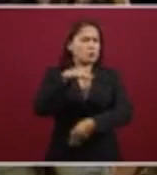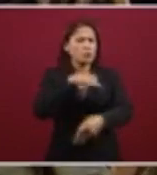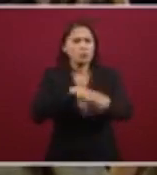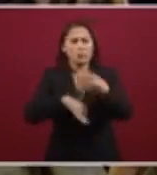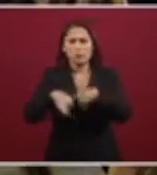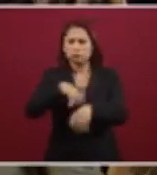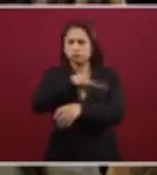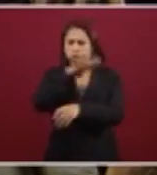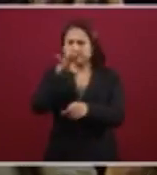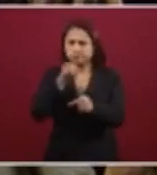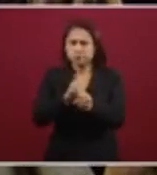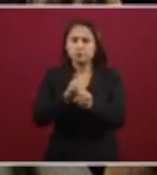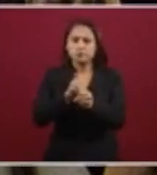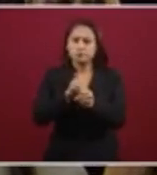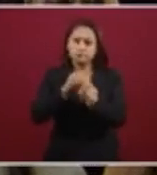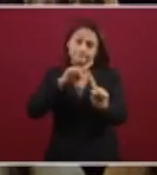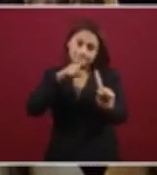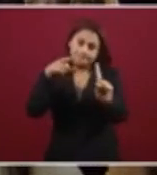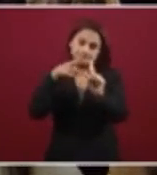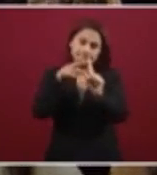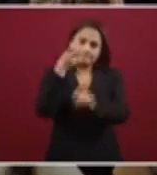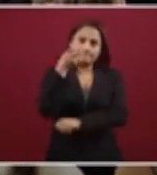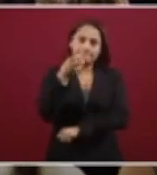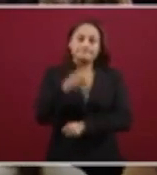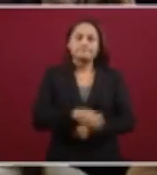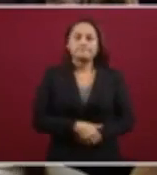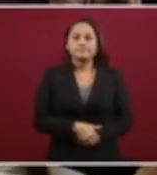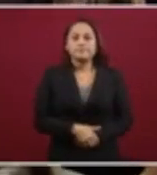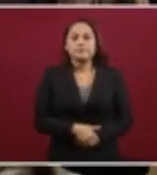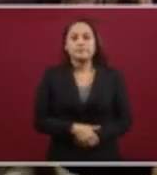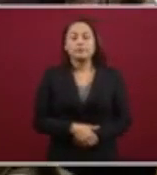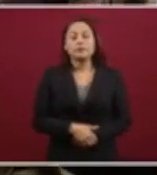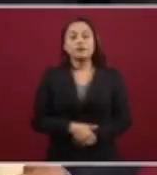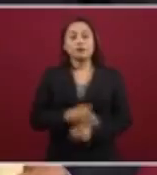el propósito. Este programa,